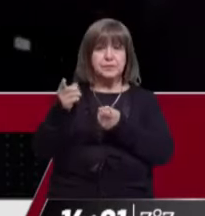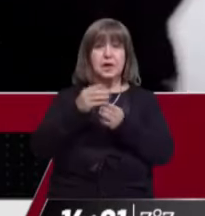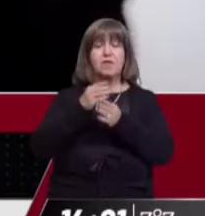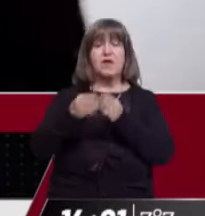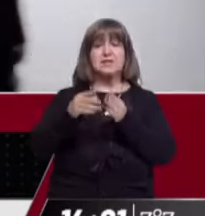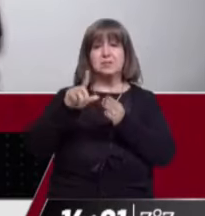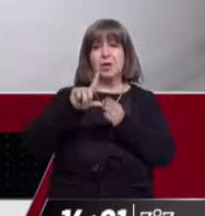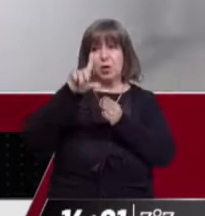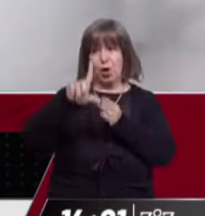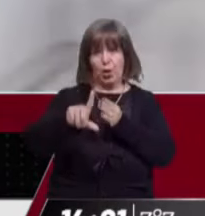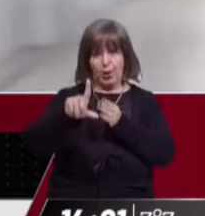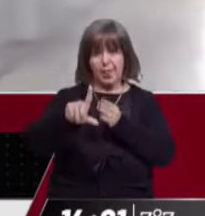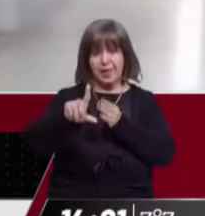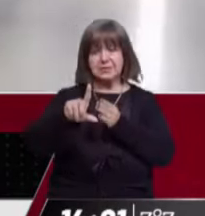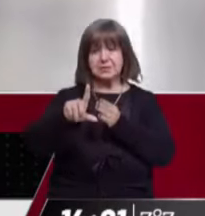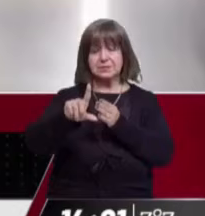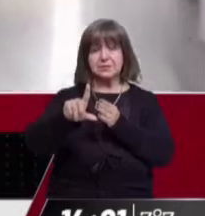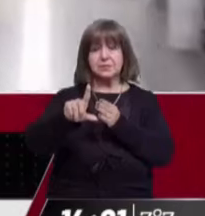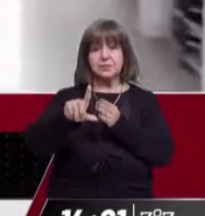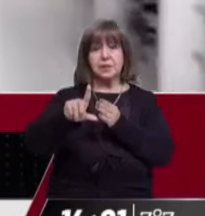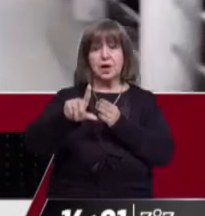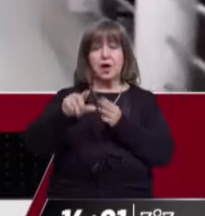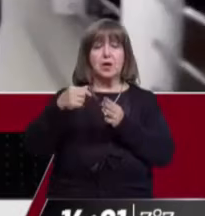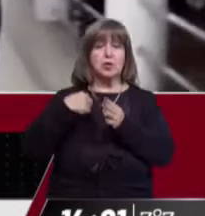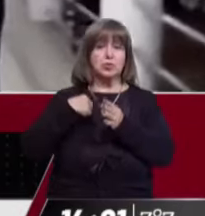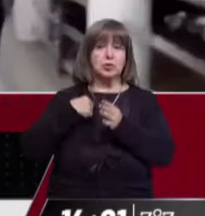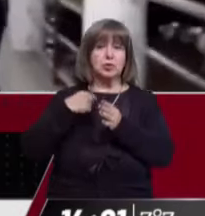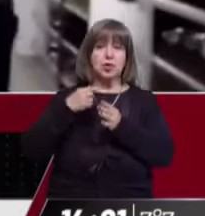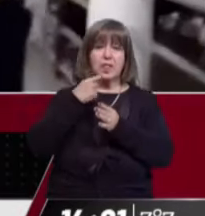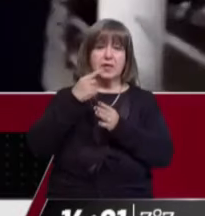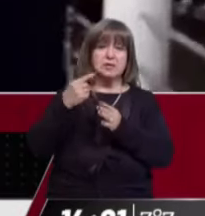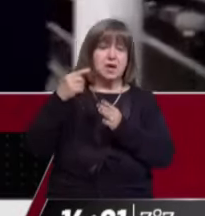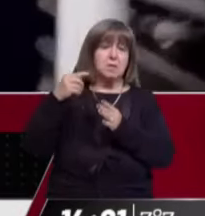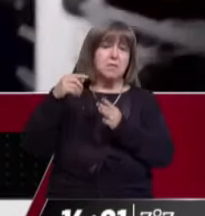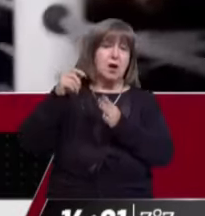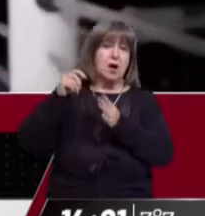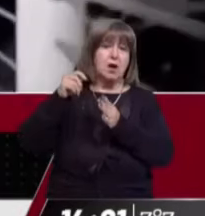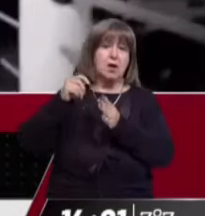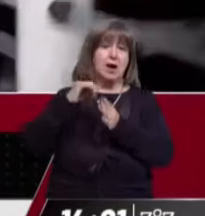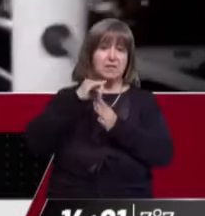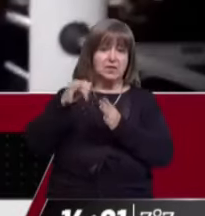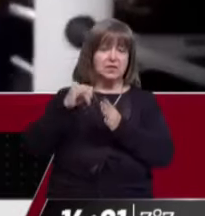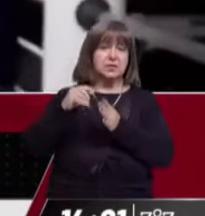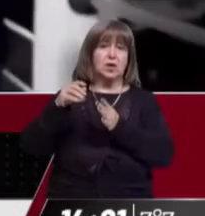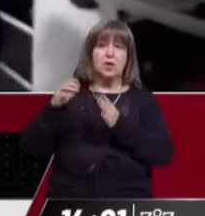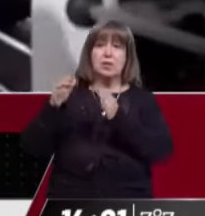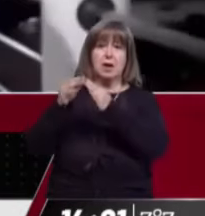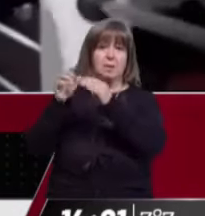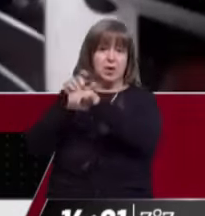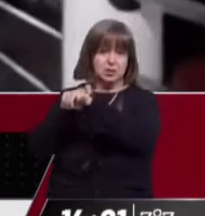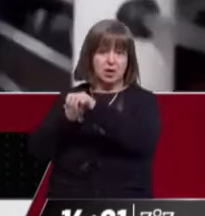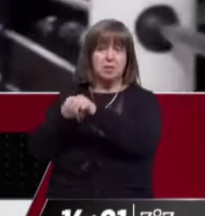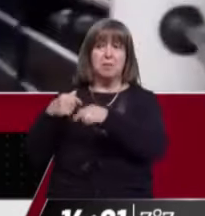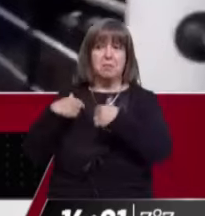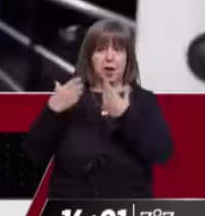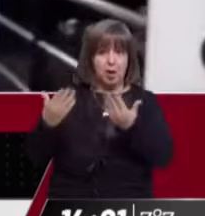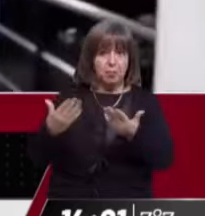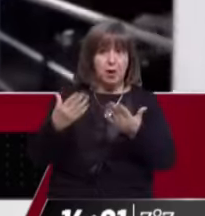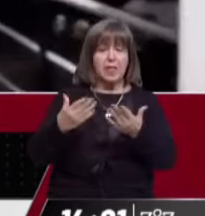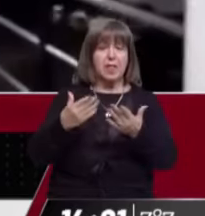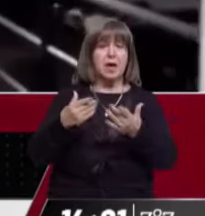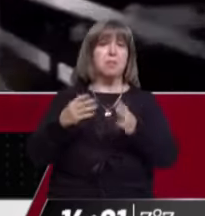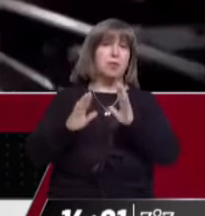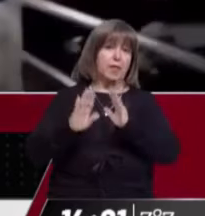el lunes, y te corrijo, nosotros no nos opusimos a la prisión domiciliaria, pero no implica que en el caso que tengamos la celebración de la